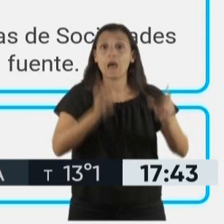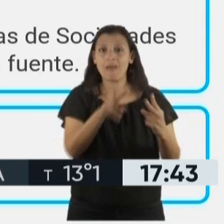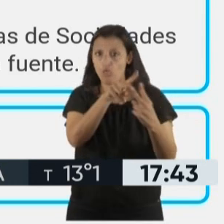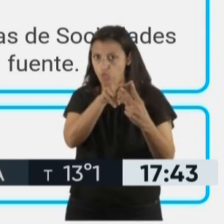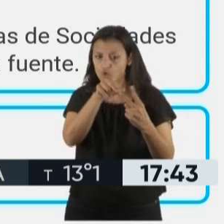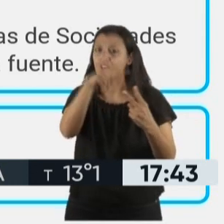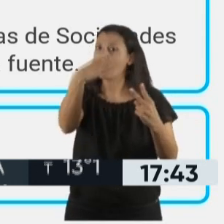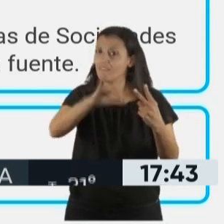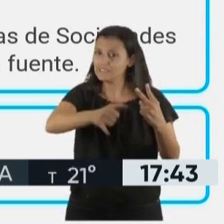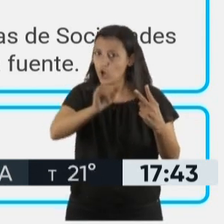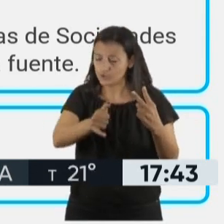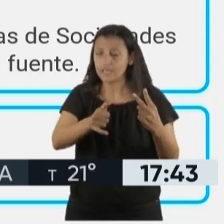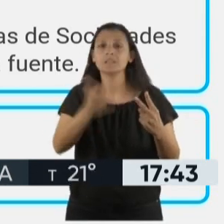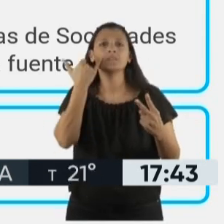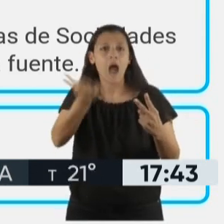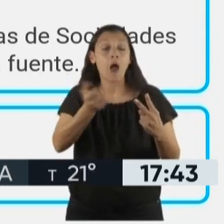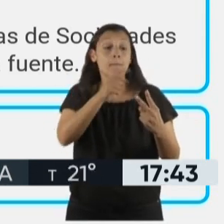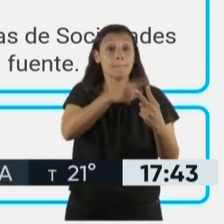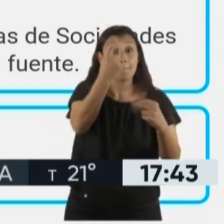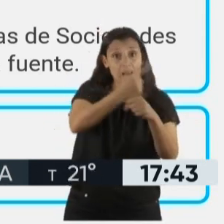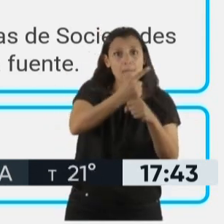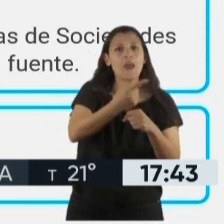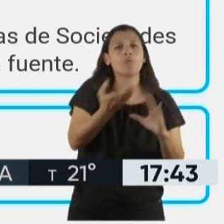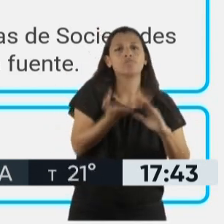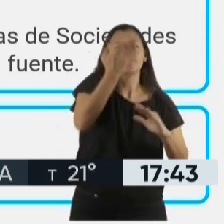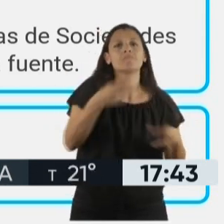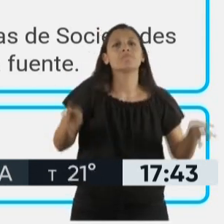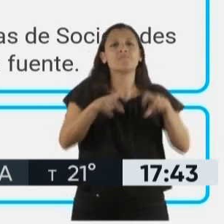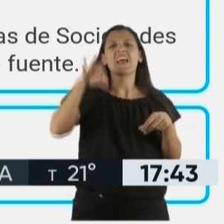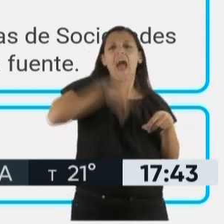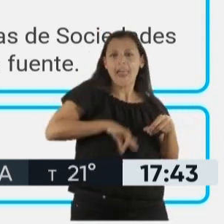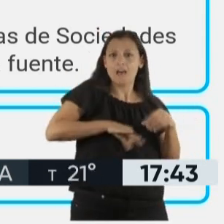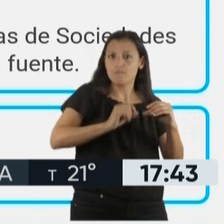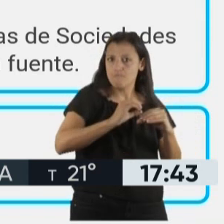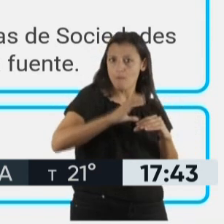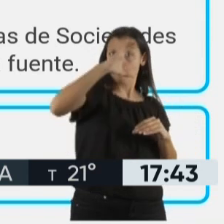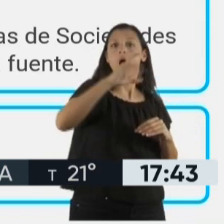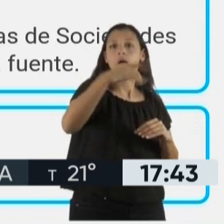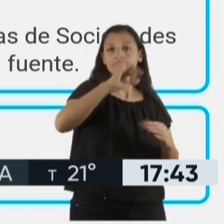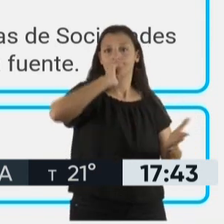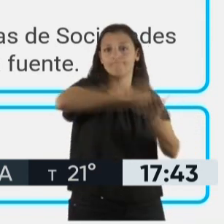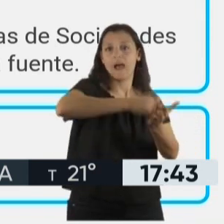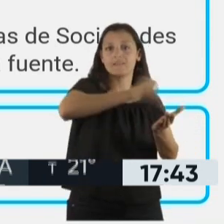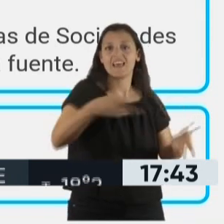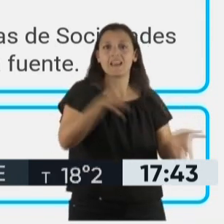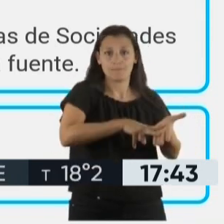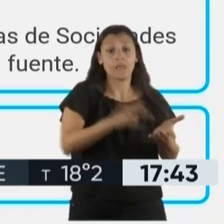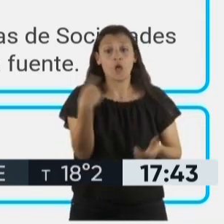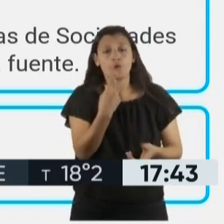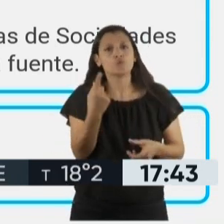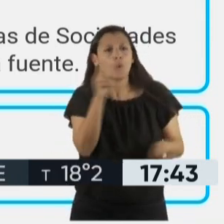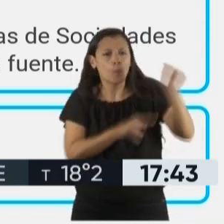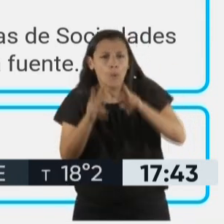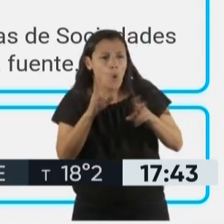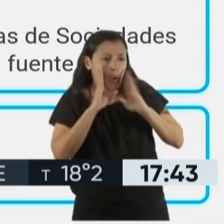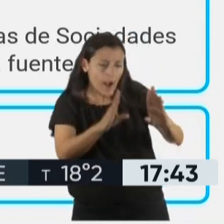condiciones, además de haber experimentado un aumento de la ganancia en términos reales, ¿sí? Lo que estas dos condiciones buscan, hay que